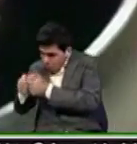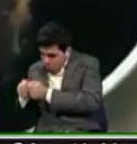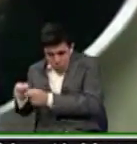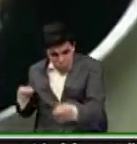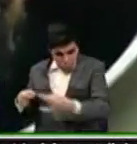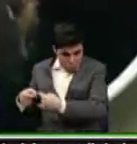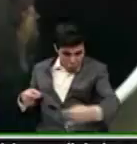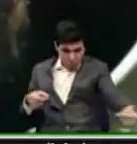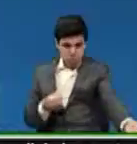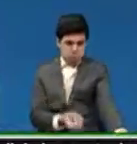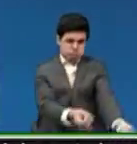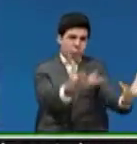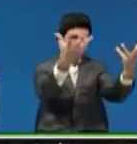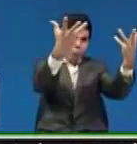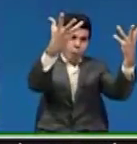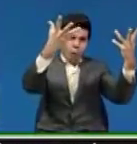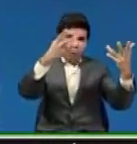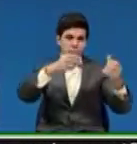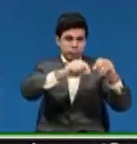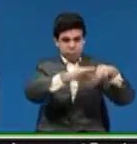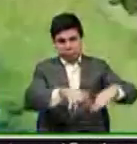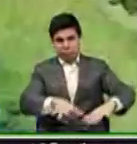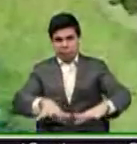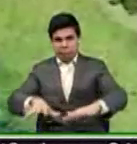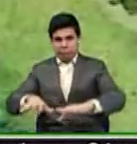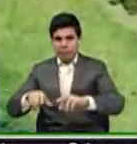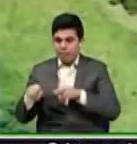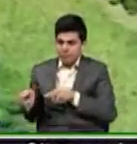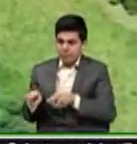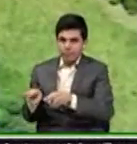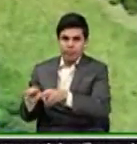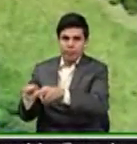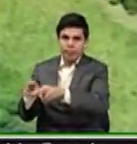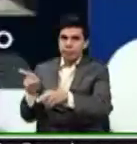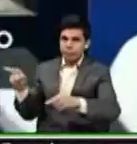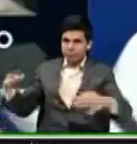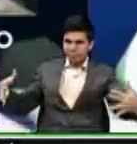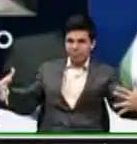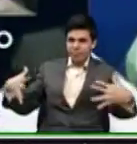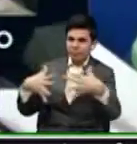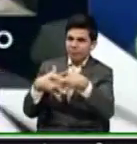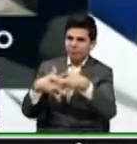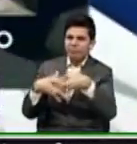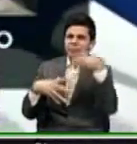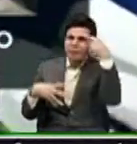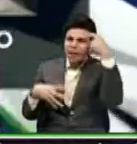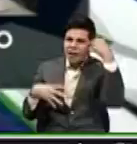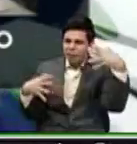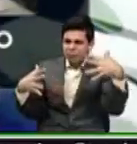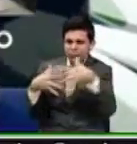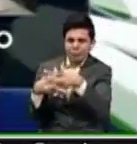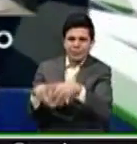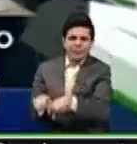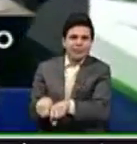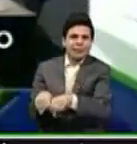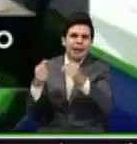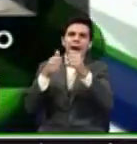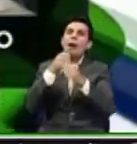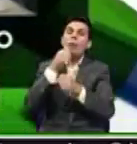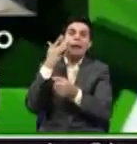agua potable que se vio afectada con la mancha del crudo en el río Tibú. Y eso ha sido muy muy complicado